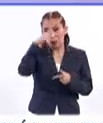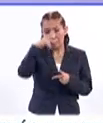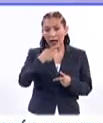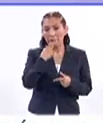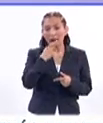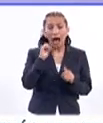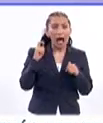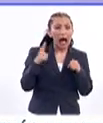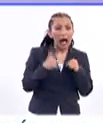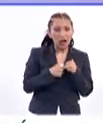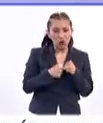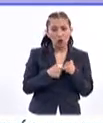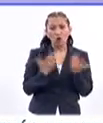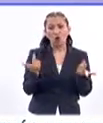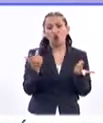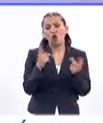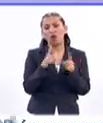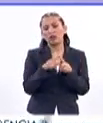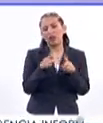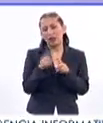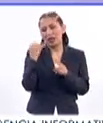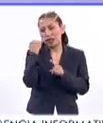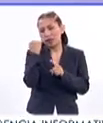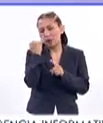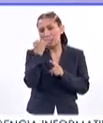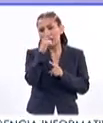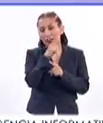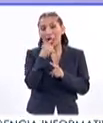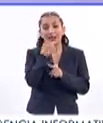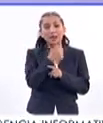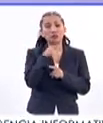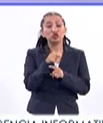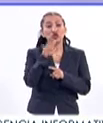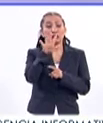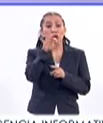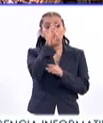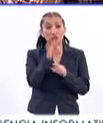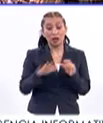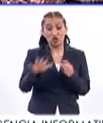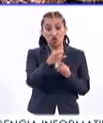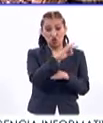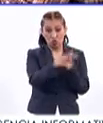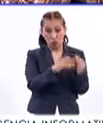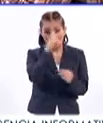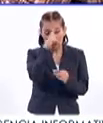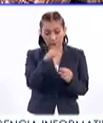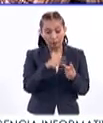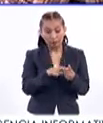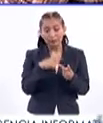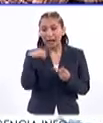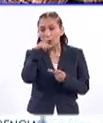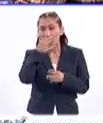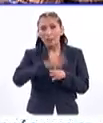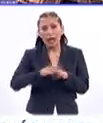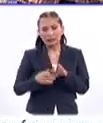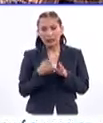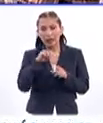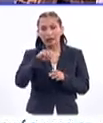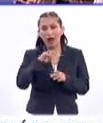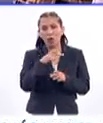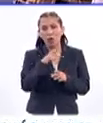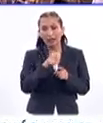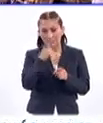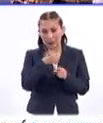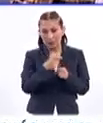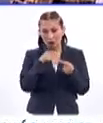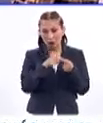que hablan alguna variante lingüística. Así es, representan el 6.5% de los mexicanos. Entre las lenguas más habladas está el náhuatl